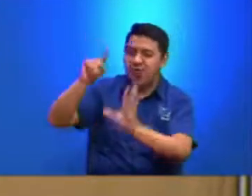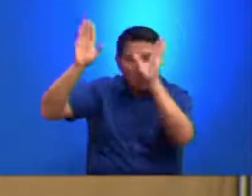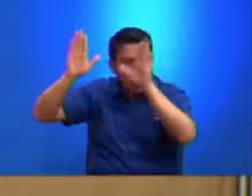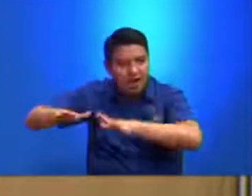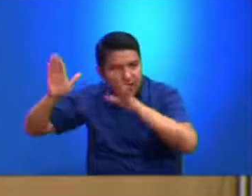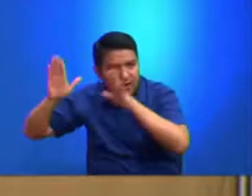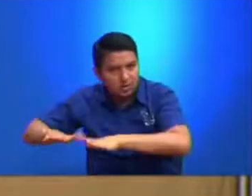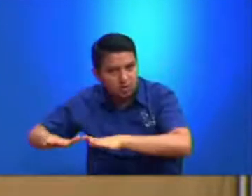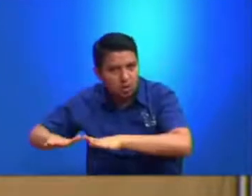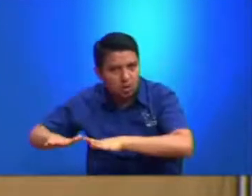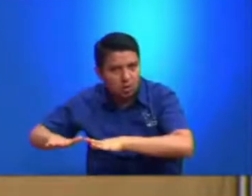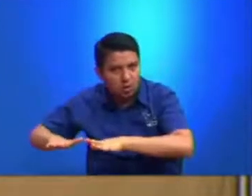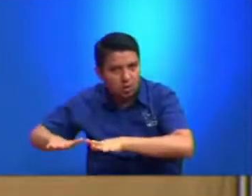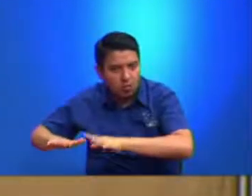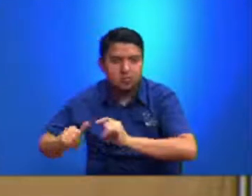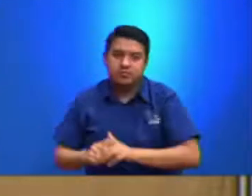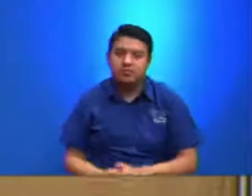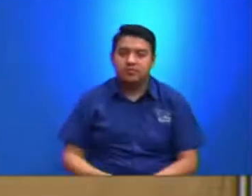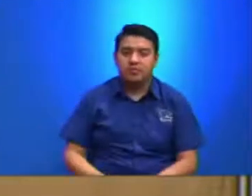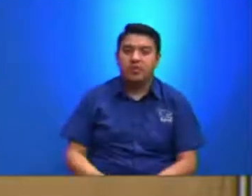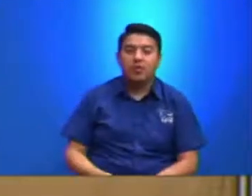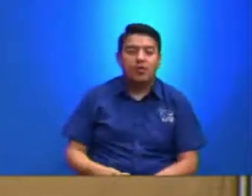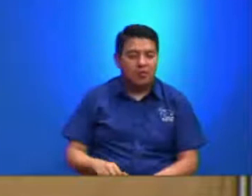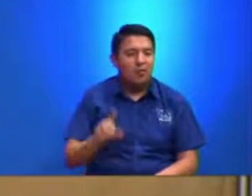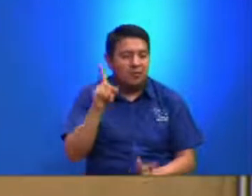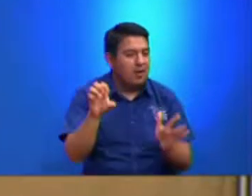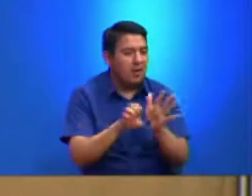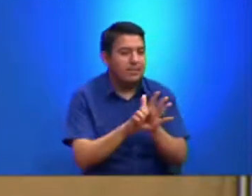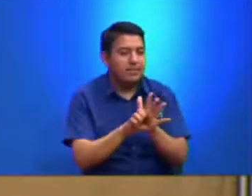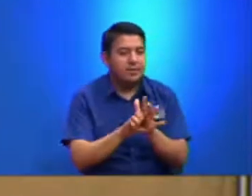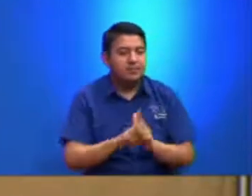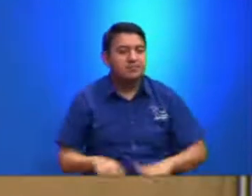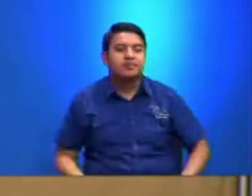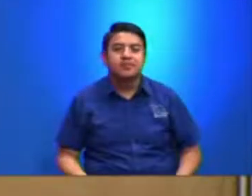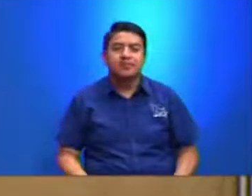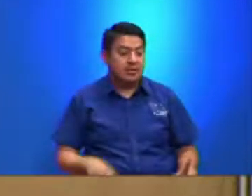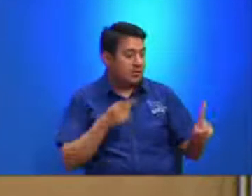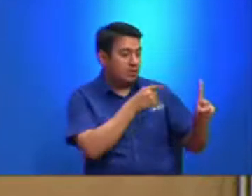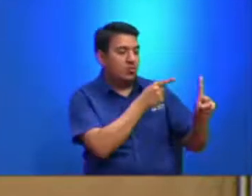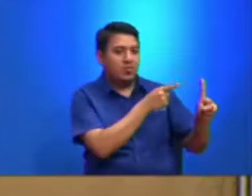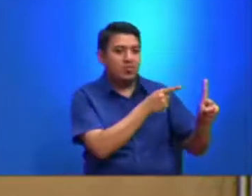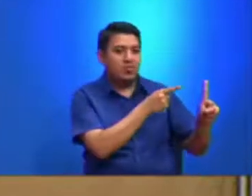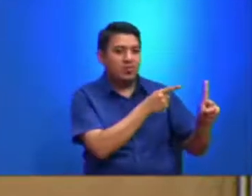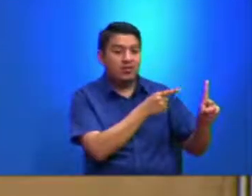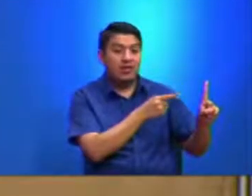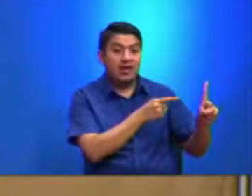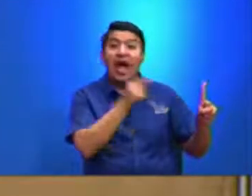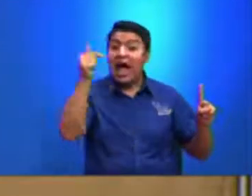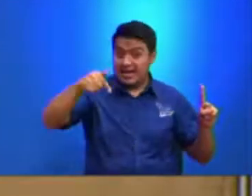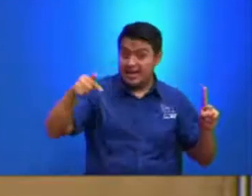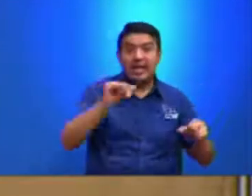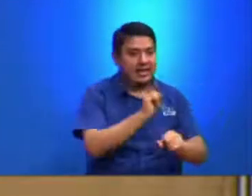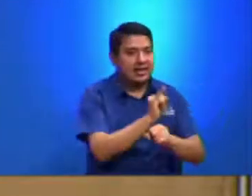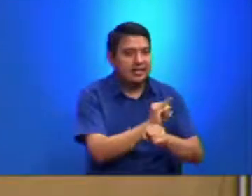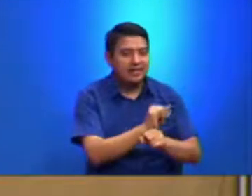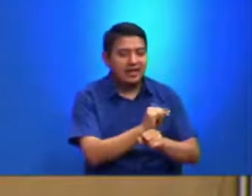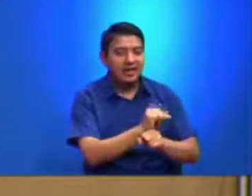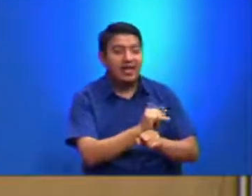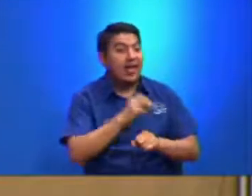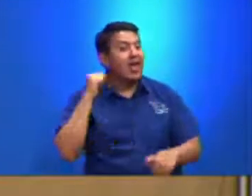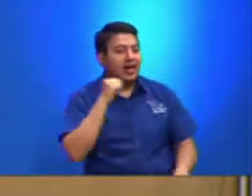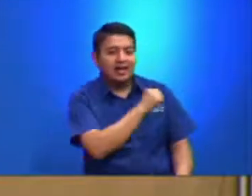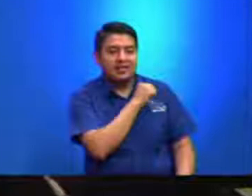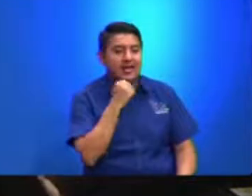Sergio, usted canta, a mí se me hace que esos tres tenores famosos, ¿cómo es